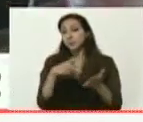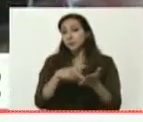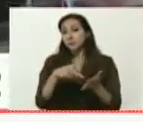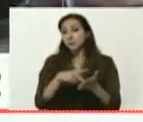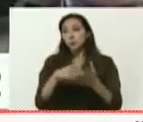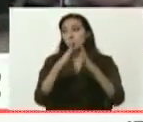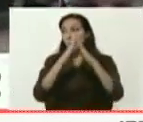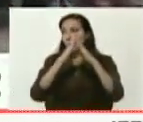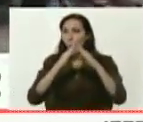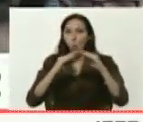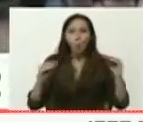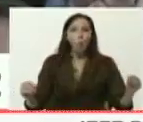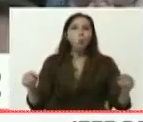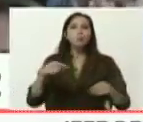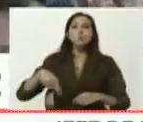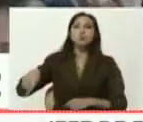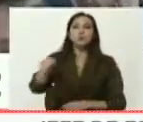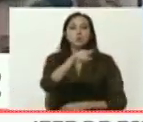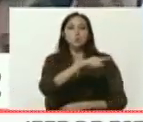aquí presentes.